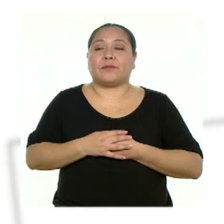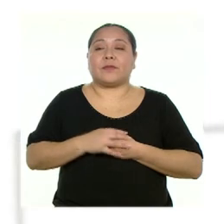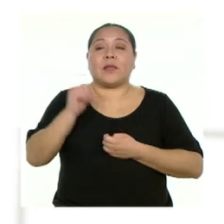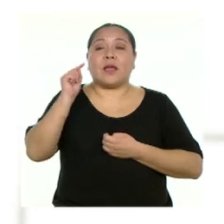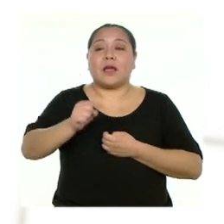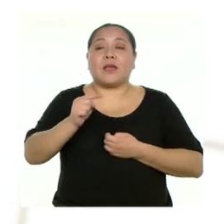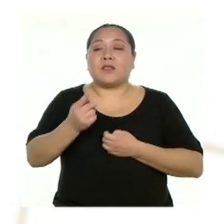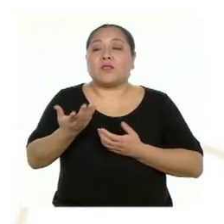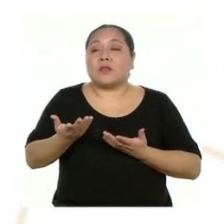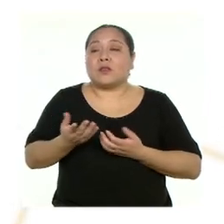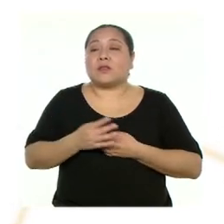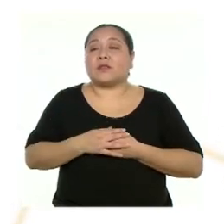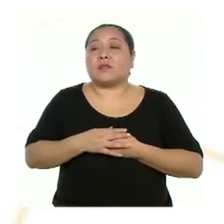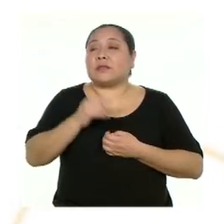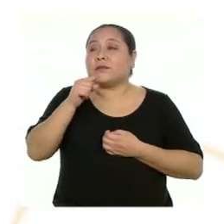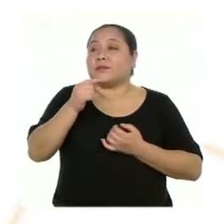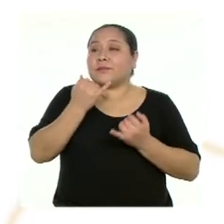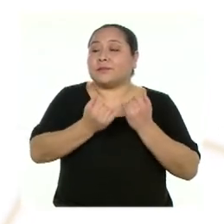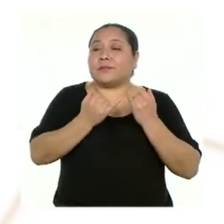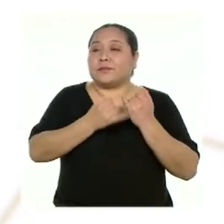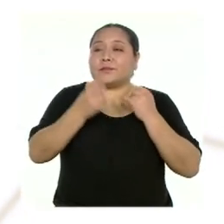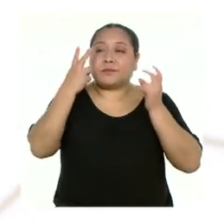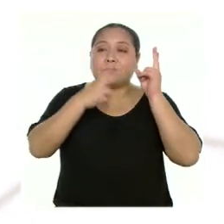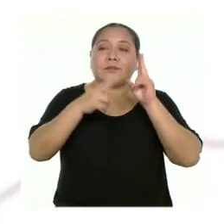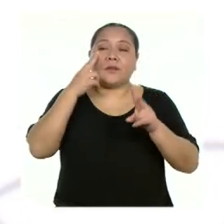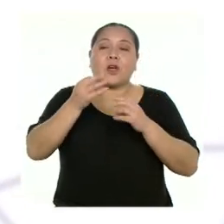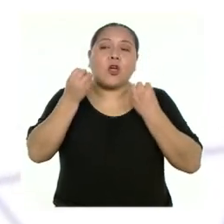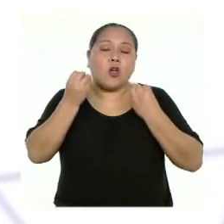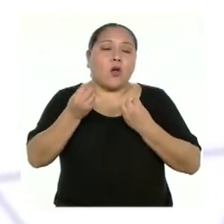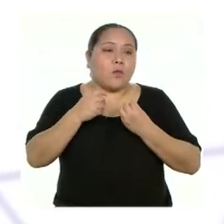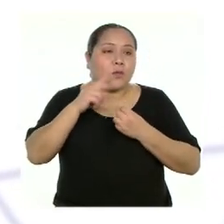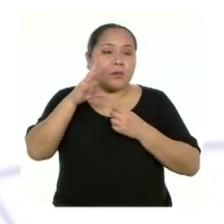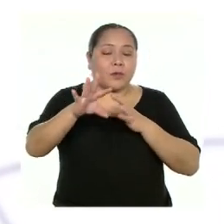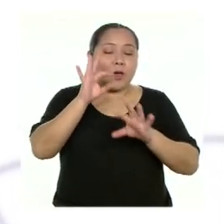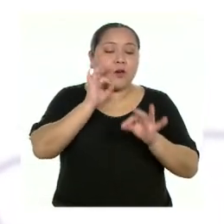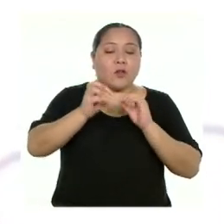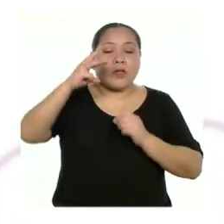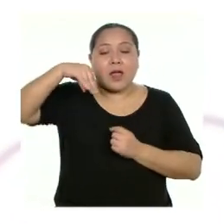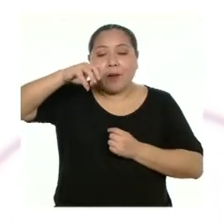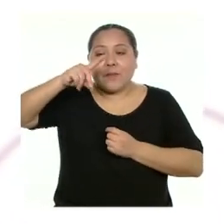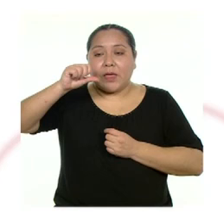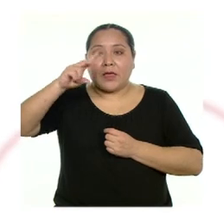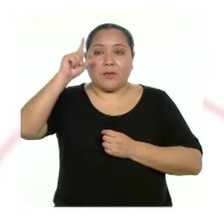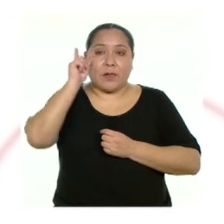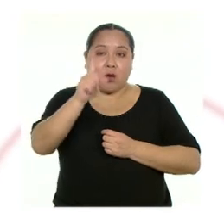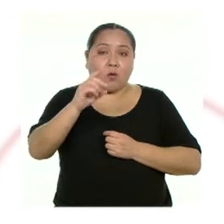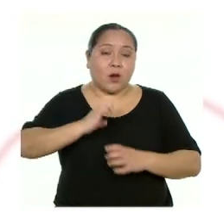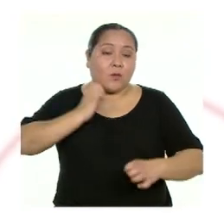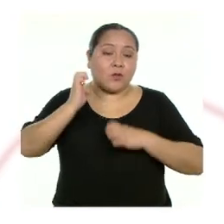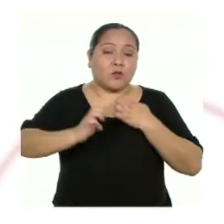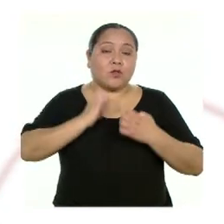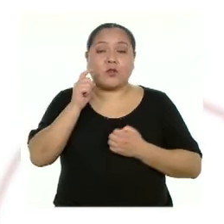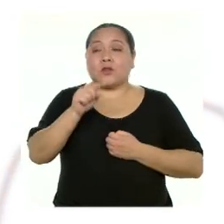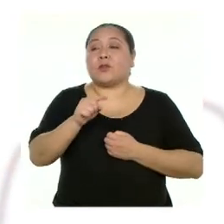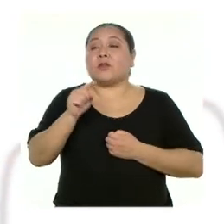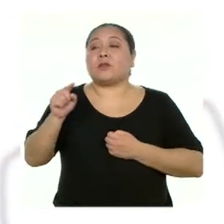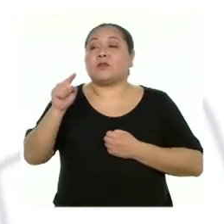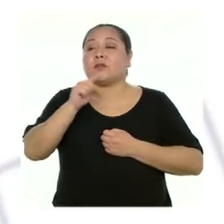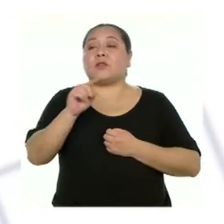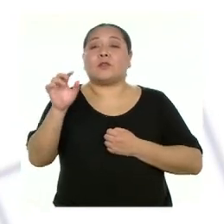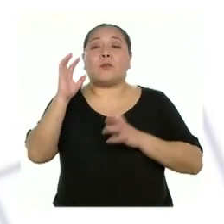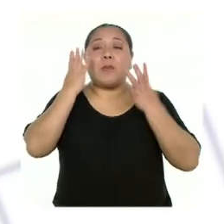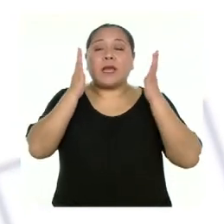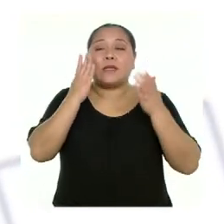Eso es. Finalmente, vemos cómo se puede calcular la mediana para una de las emociones. El cálculo es